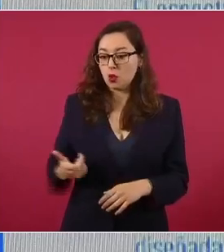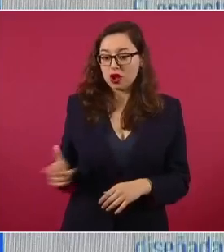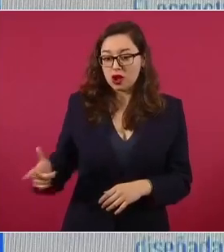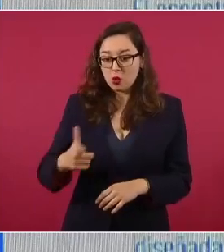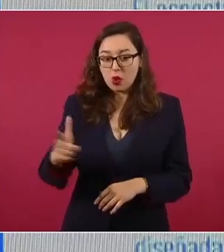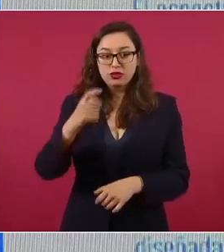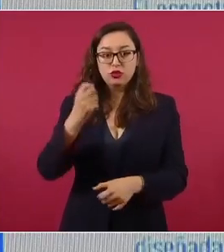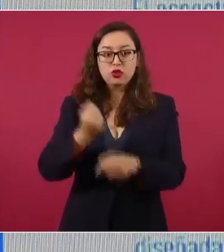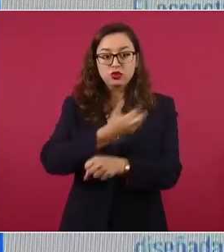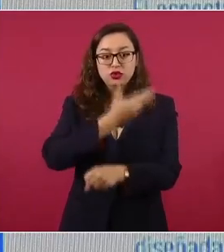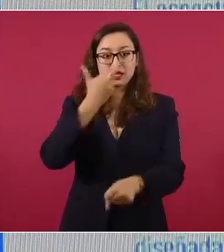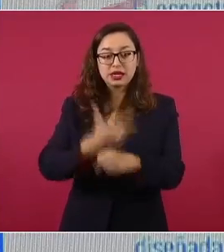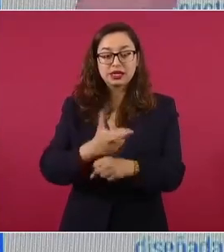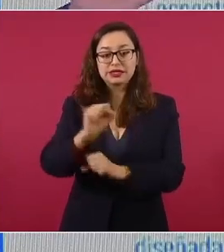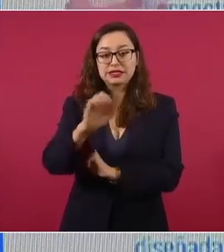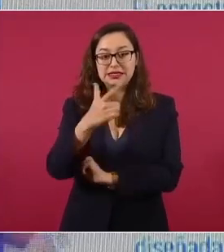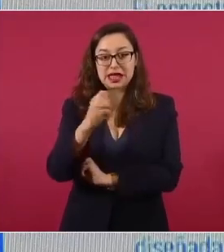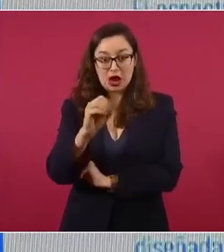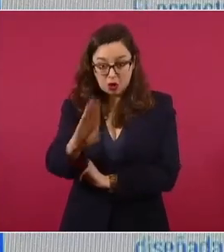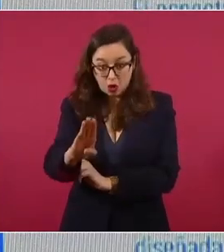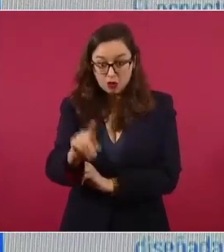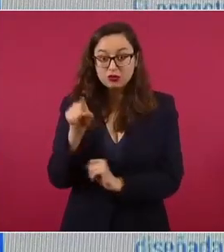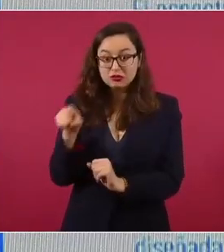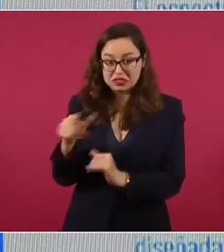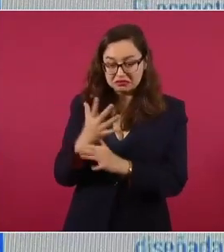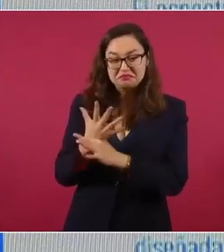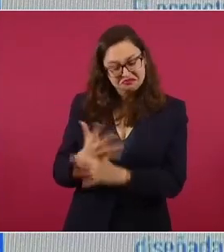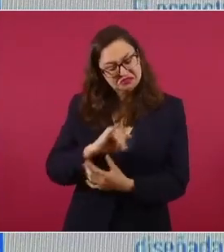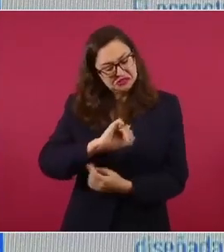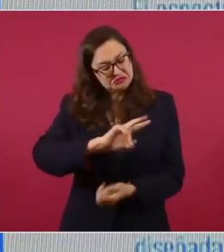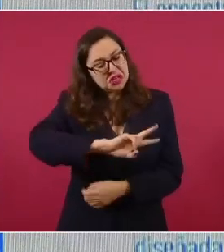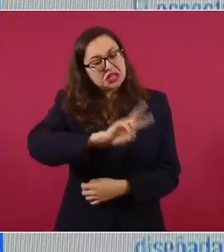Guanajuato, no de cualquier persona.